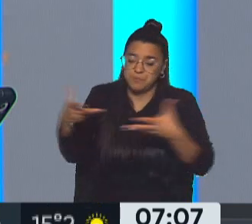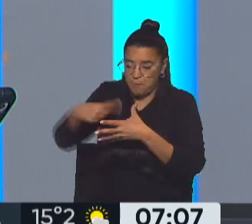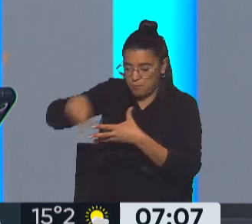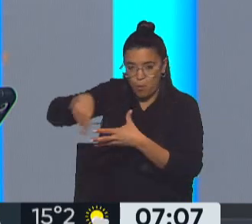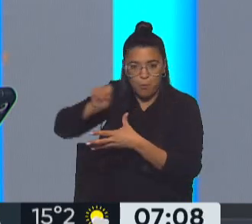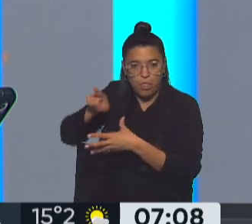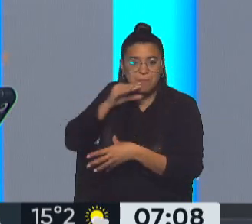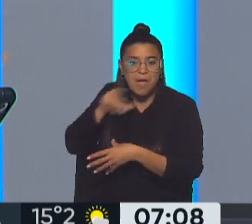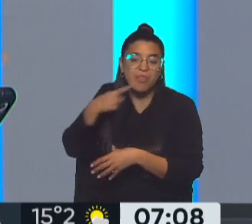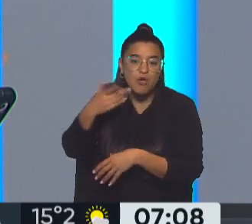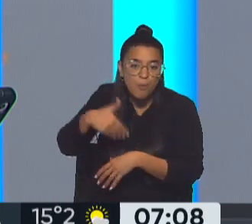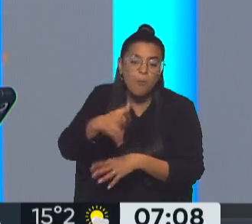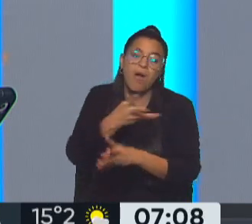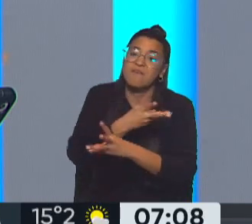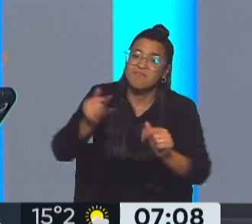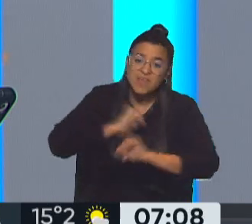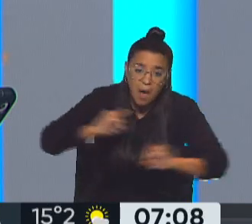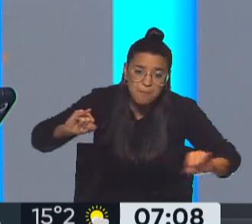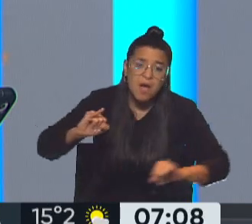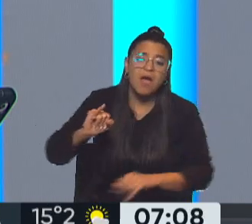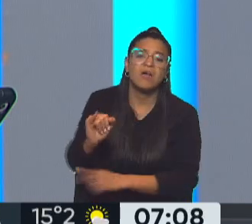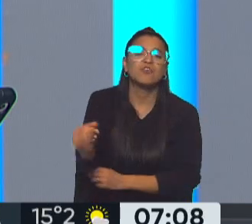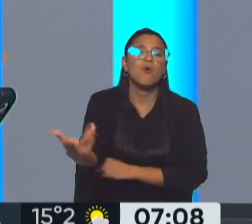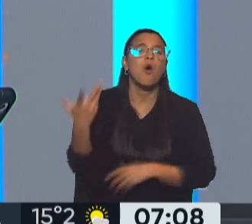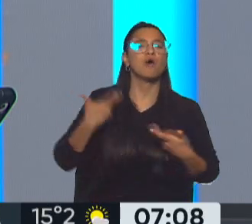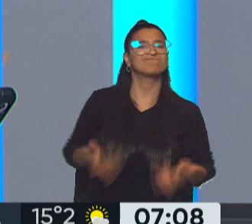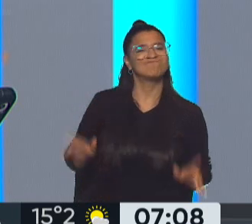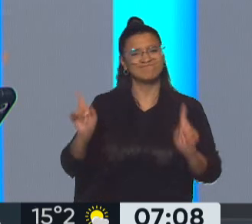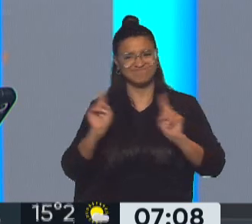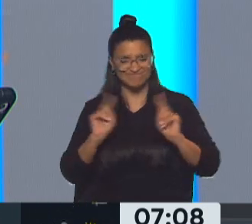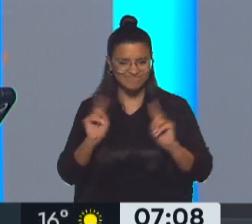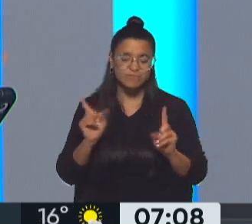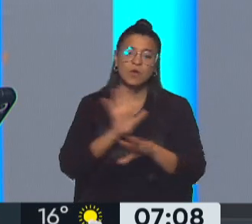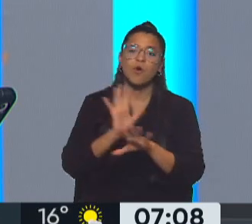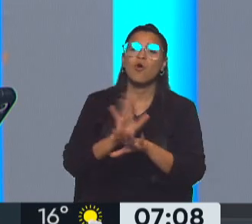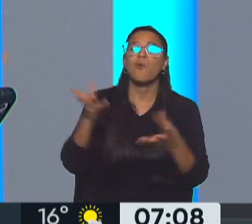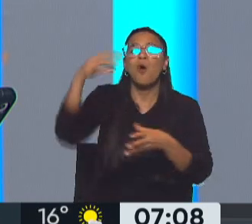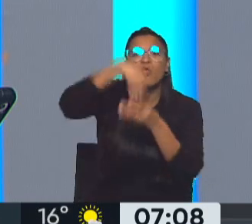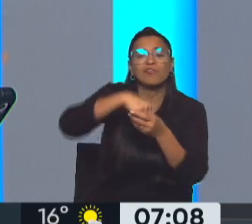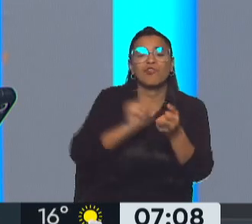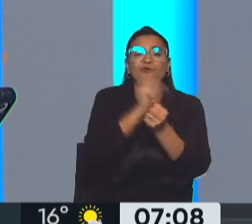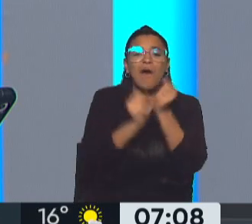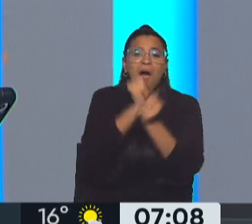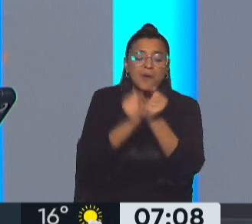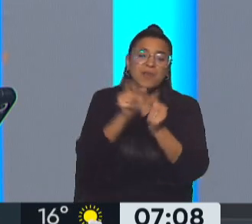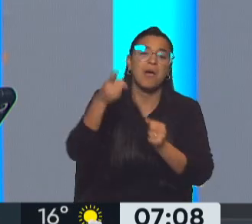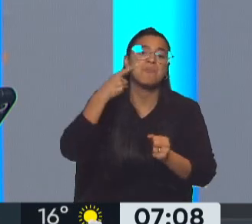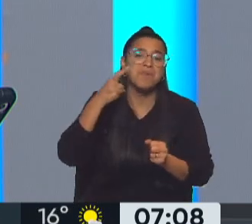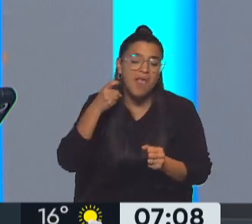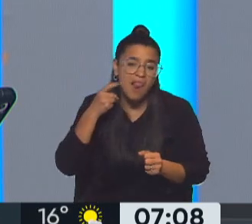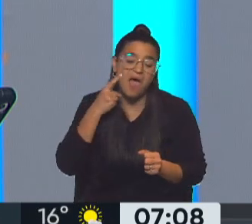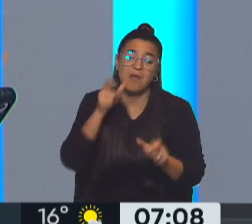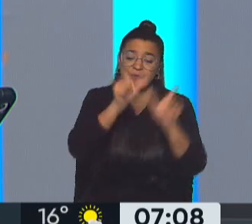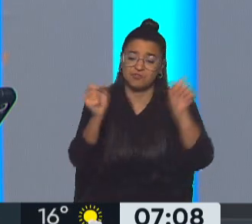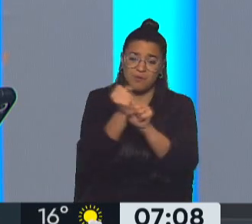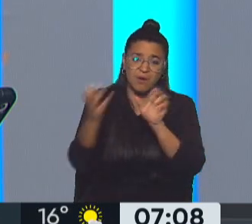anticipado que el cierre iba a ser poco habitual. Esto de el cierre en una fábrica, en este caso estuvo en Pilar junto a